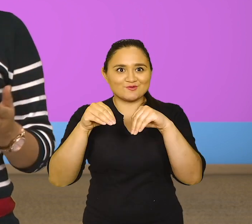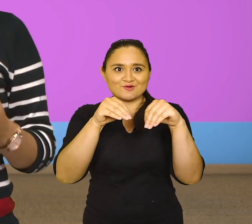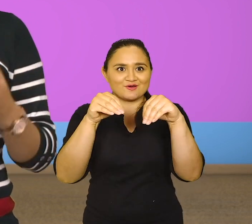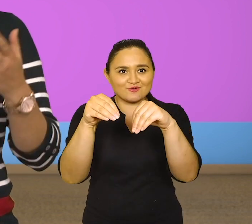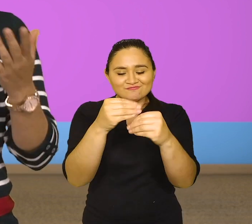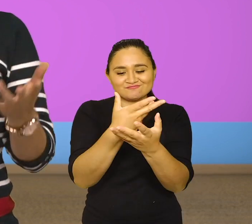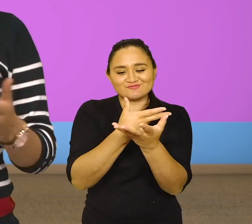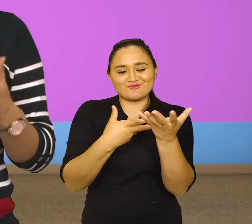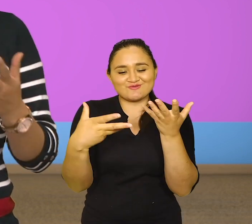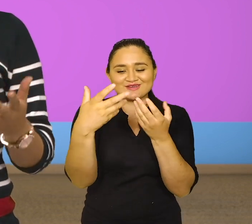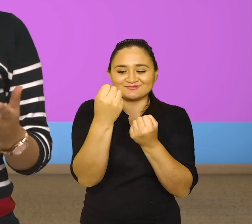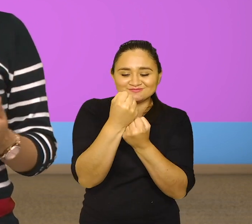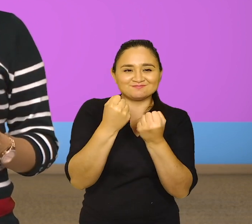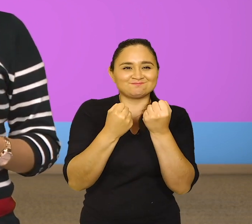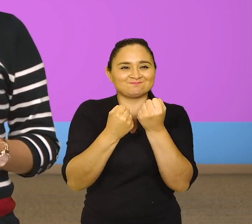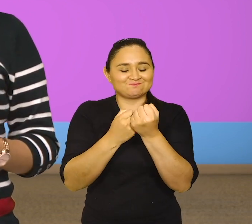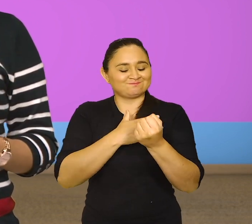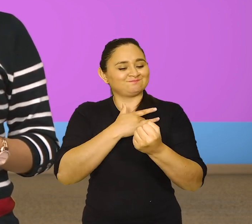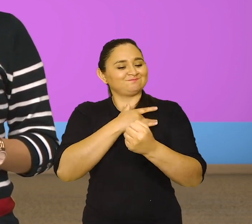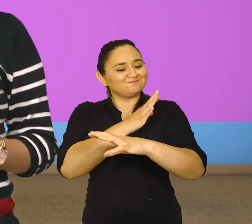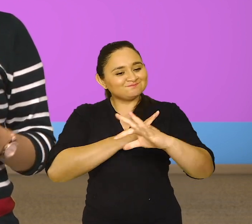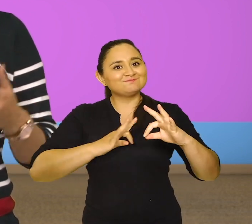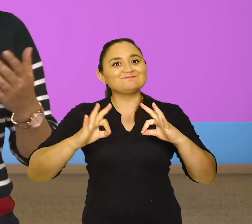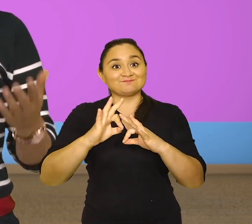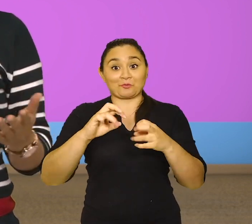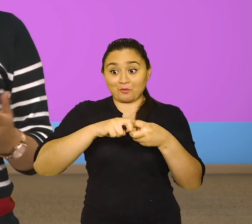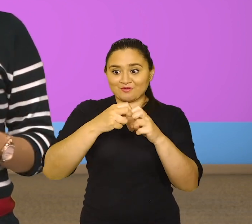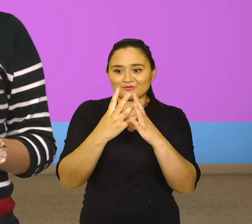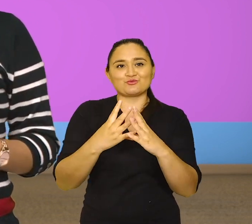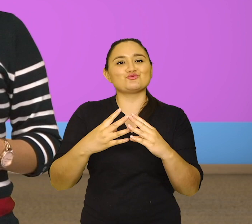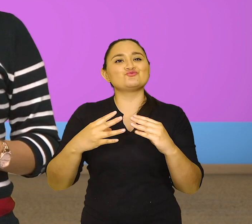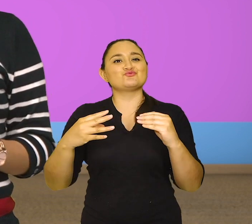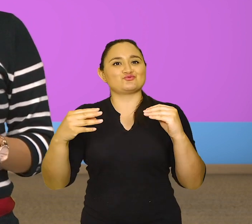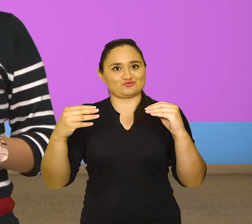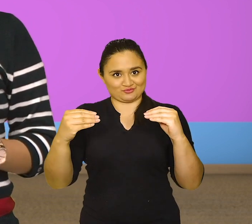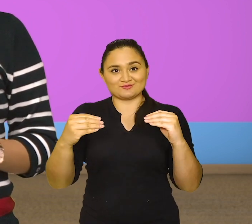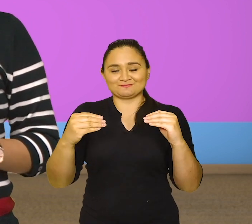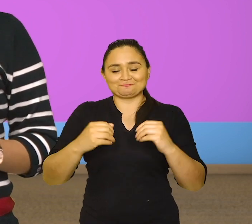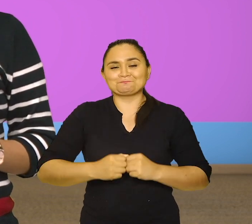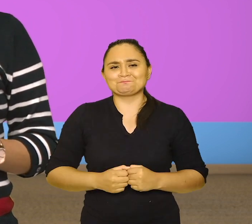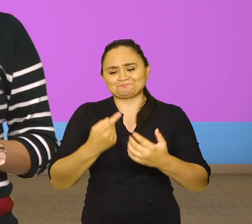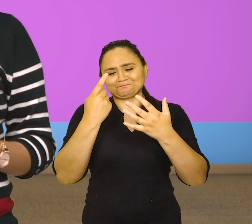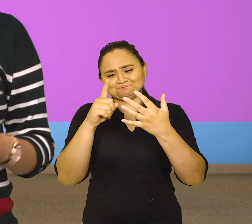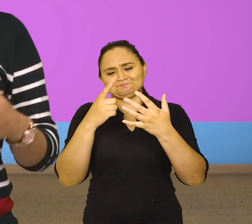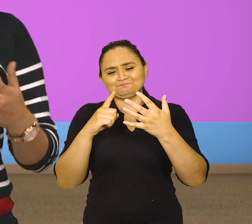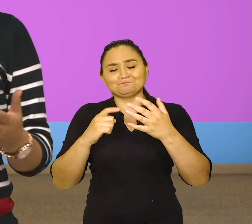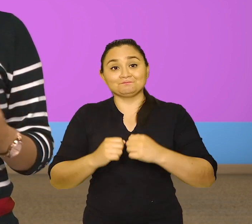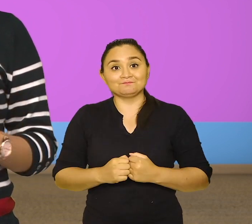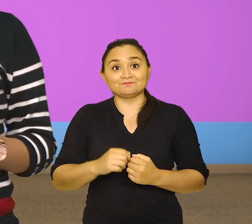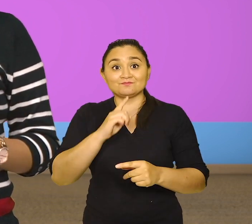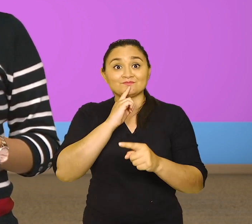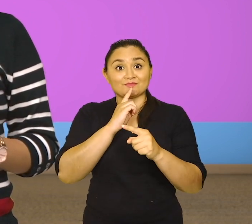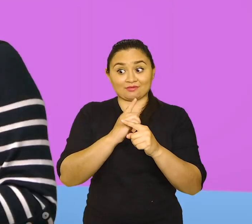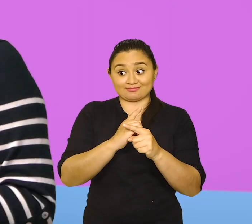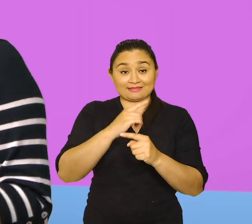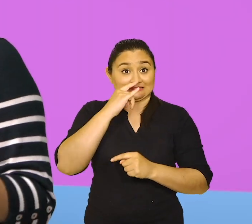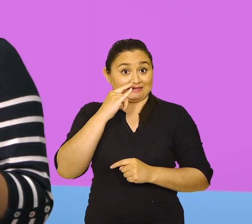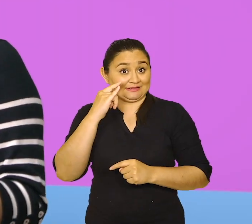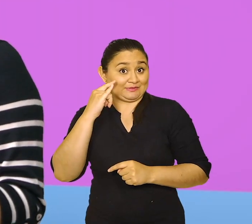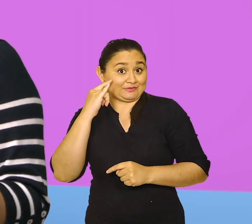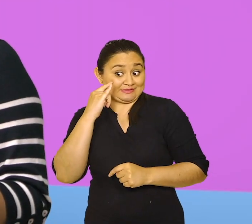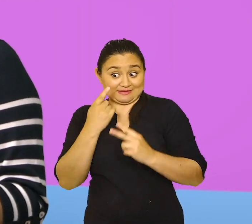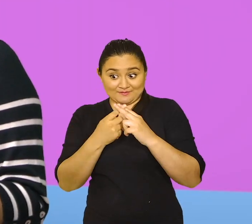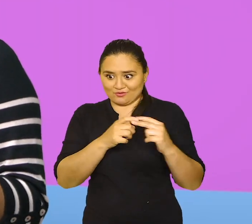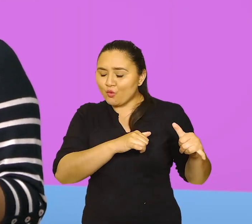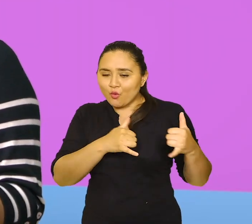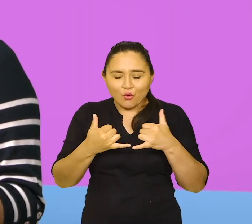lenguaje, movimiento, cooperación, empatía y solución de problemas o conflictos, entre otros. La